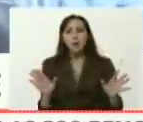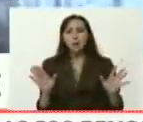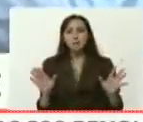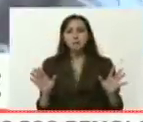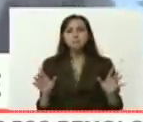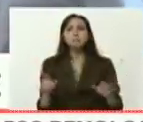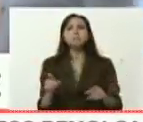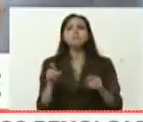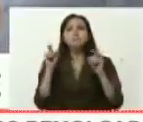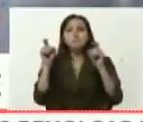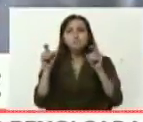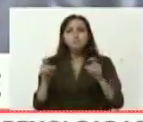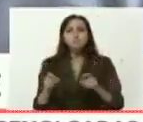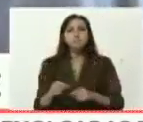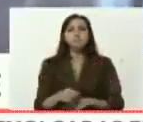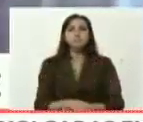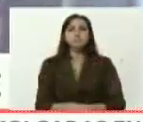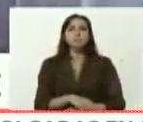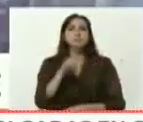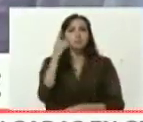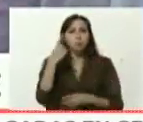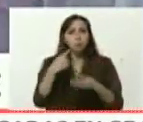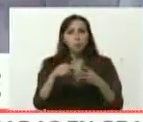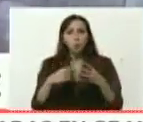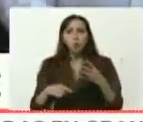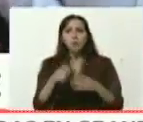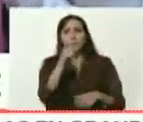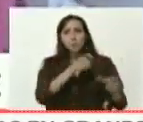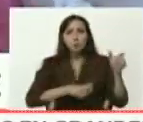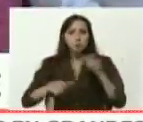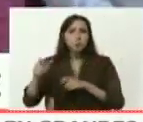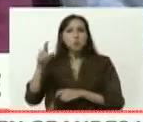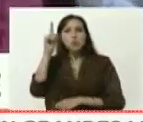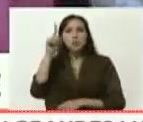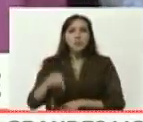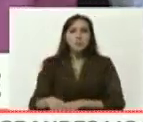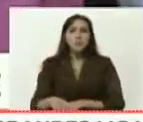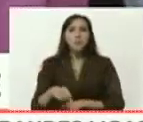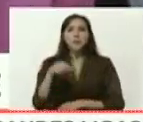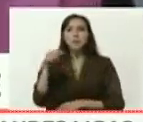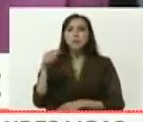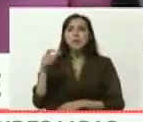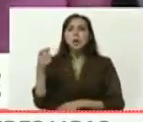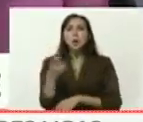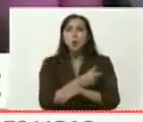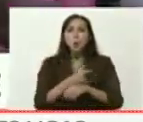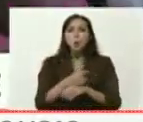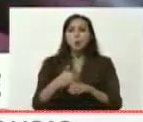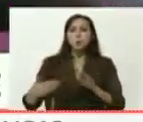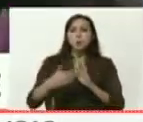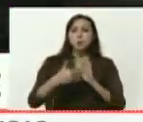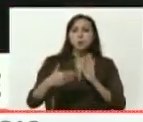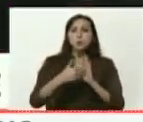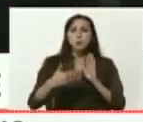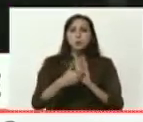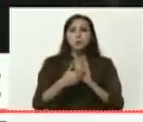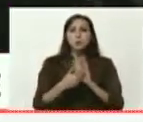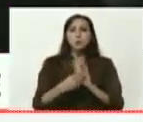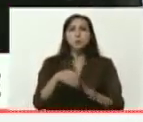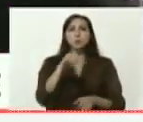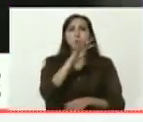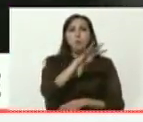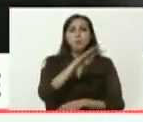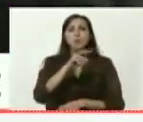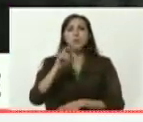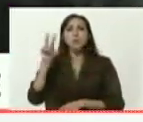Lidia Gubernier, Fabricio Ojeda, que fueron víctimas de los gobiernos represivos de la Cuarta República. También